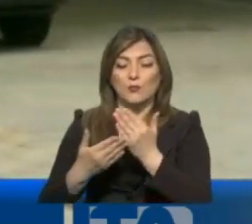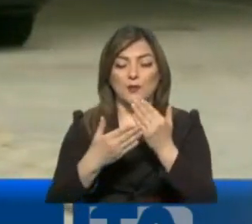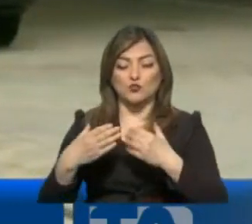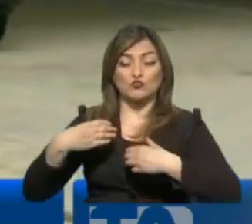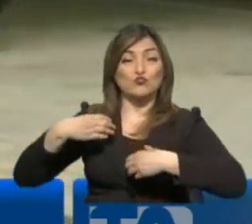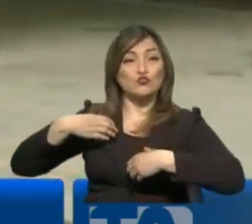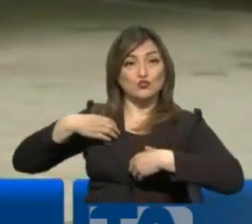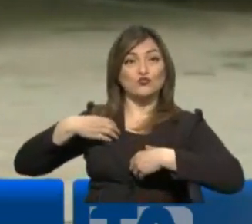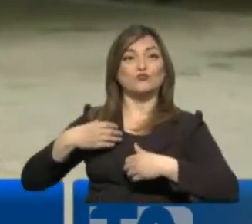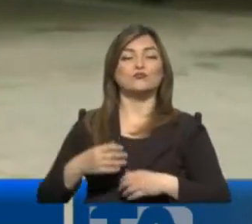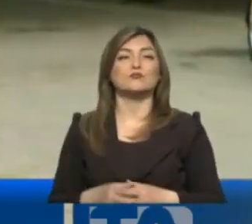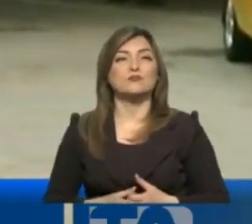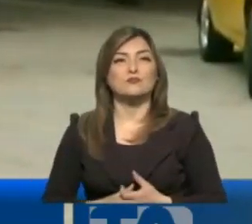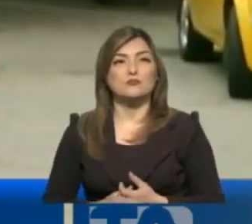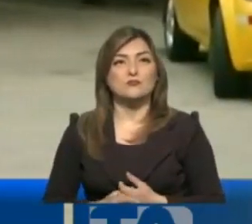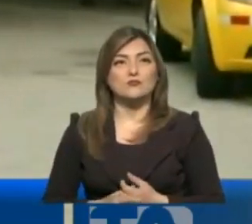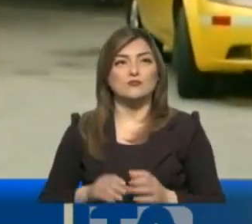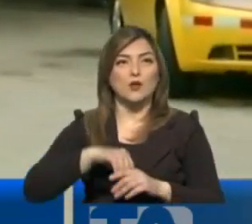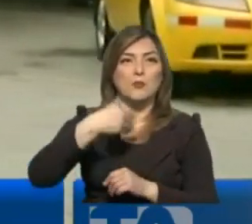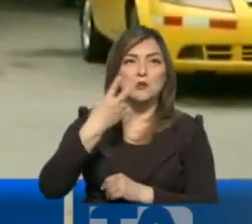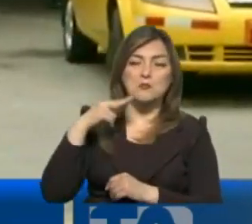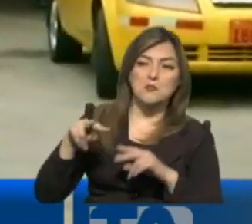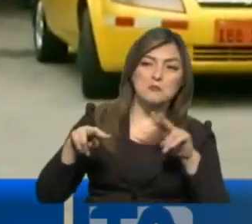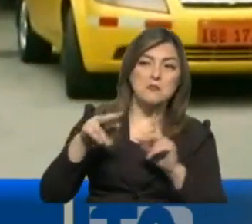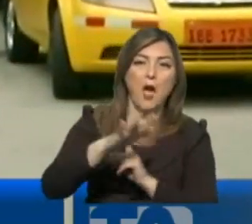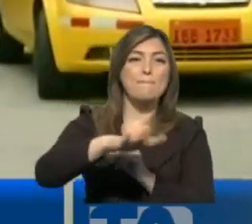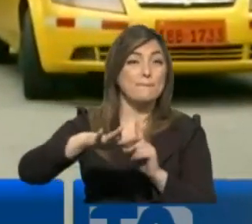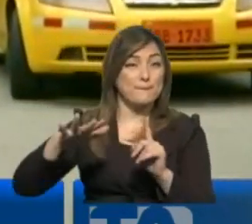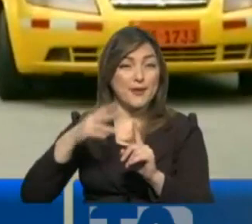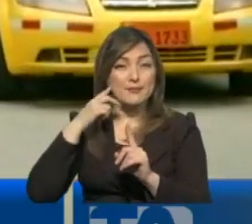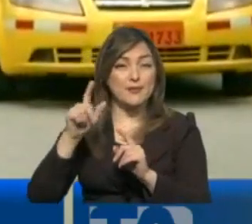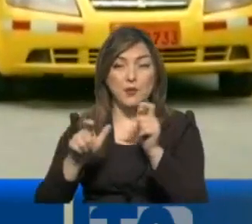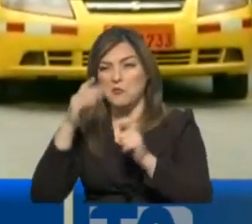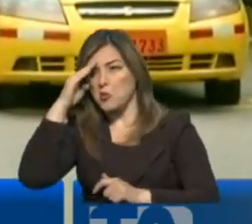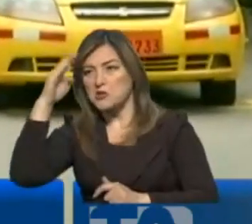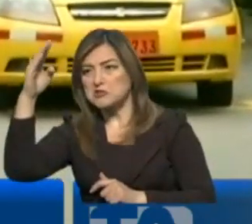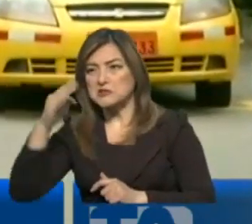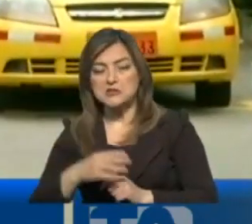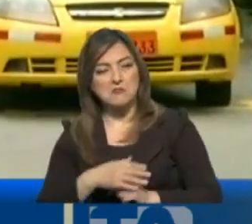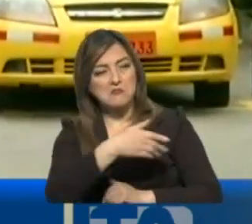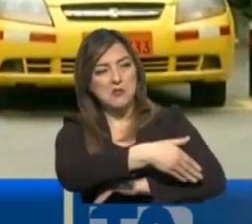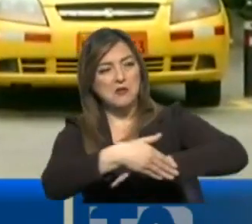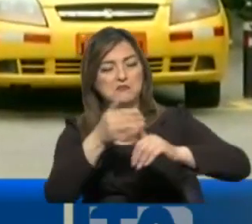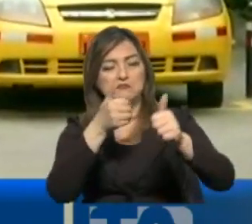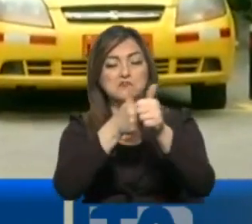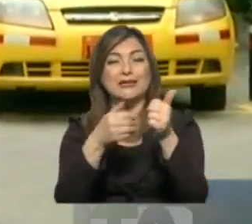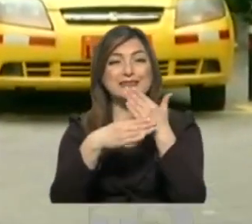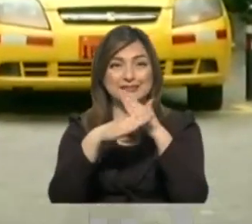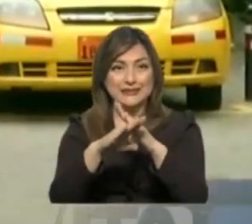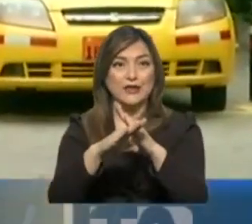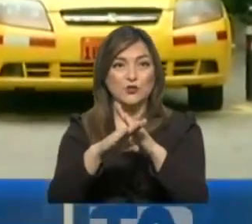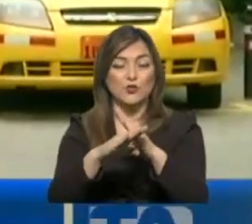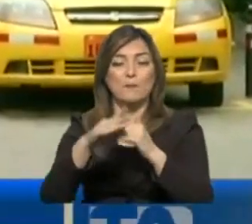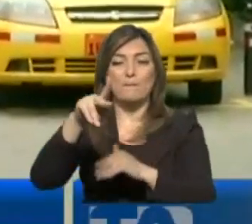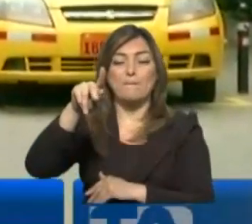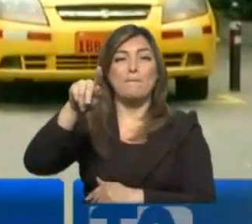investidura del mando. Este es el ambiente en los exteriores del Hotel Hilton Colón. Las calles aledañas, específicamente La